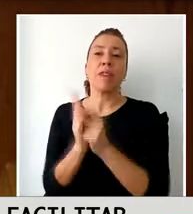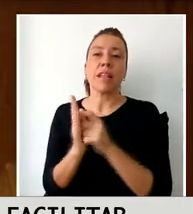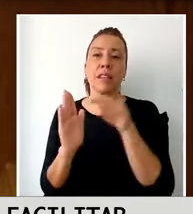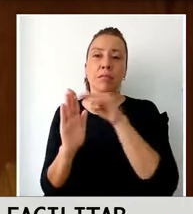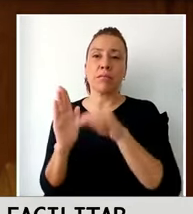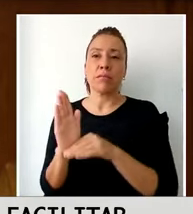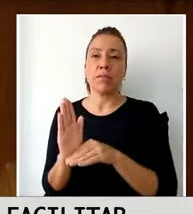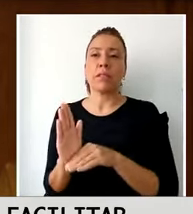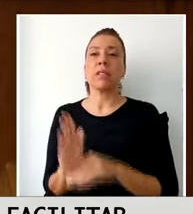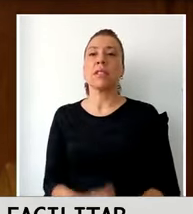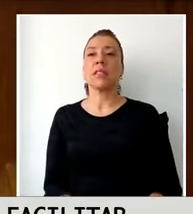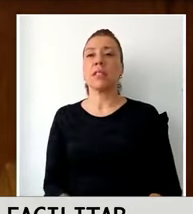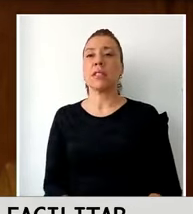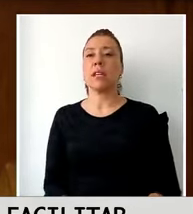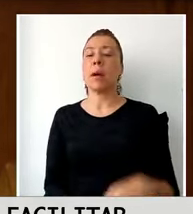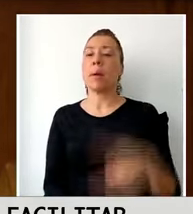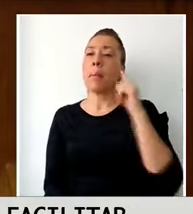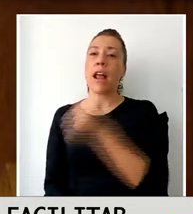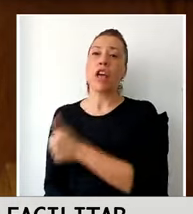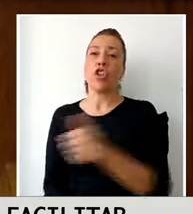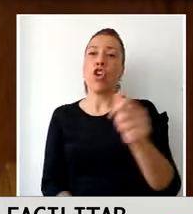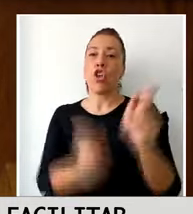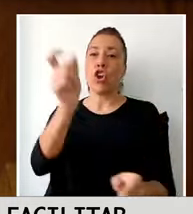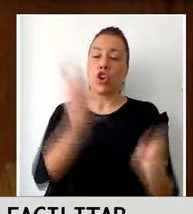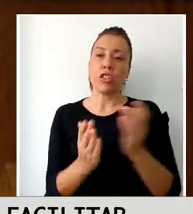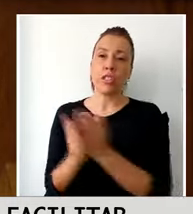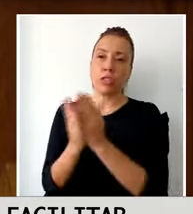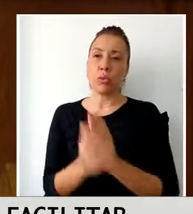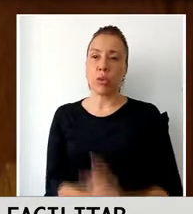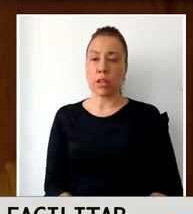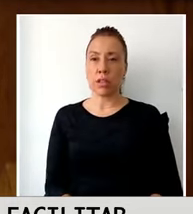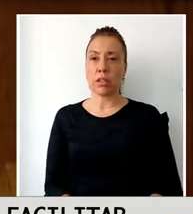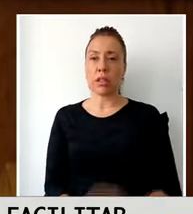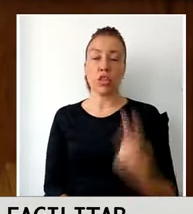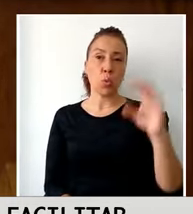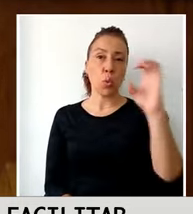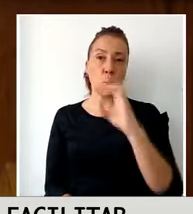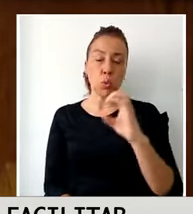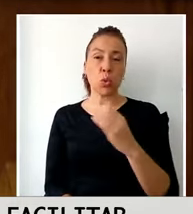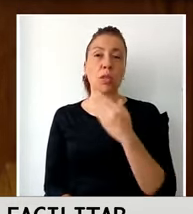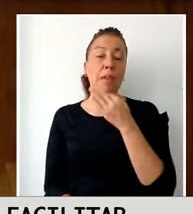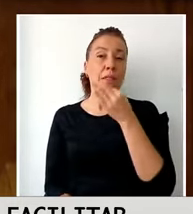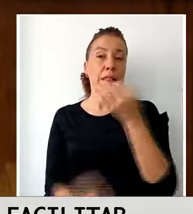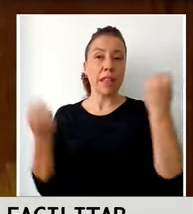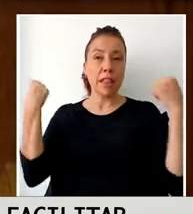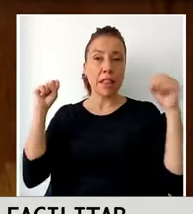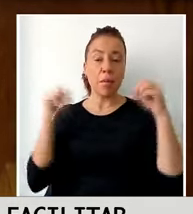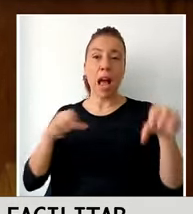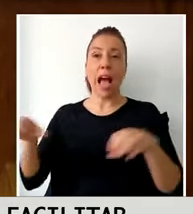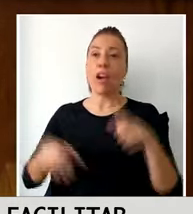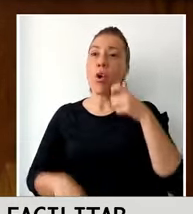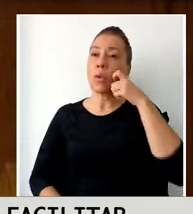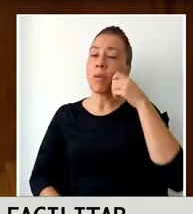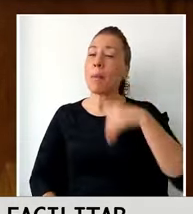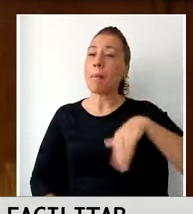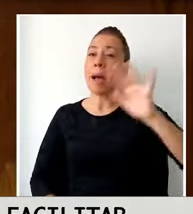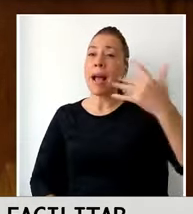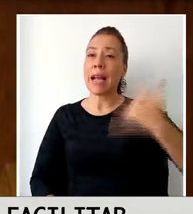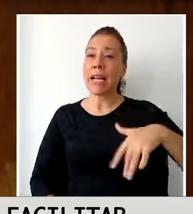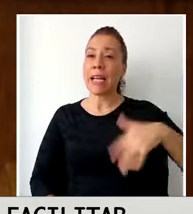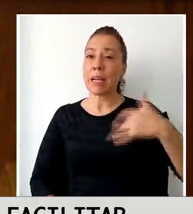que son comunes para todos los alumnos de su curso se destaca el deporte como la actividad humana más importante después del